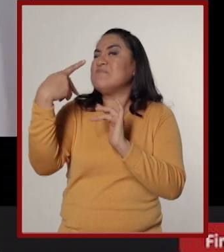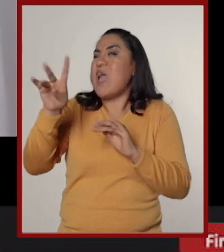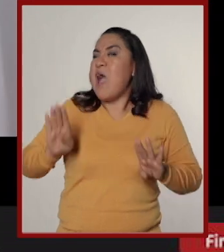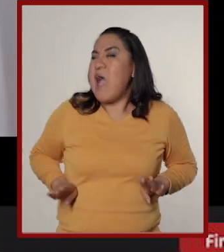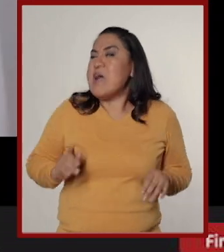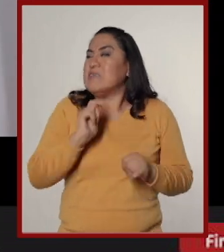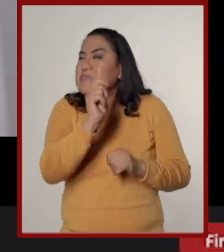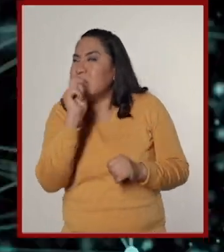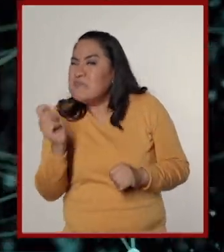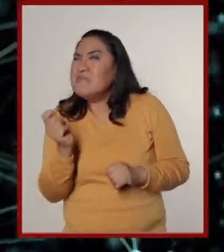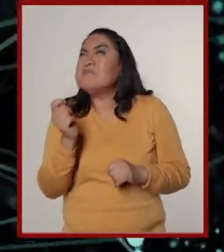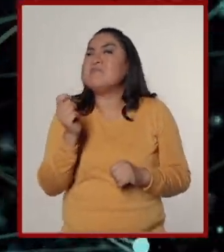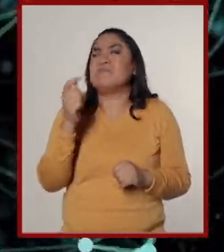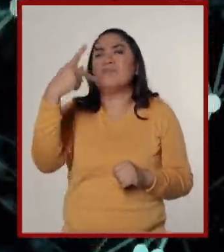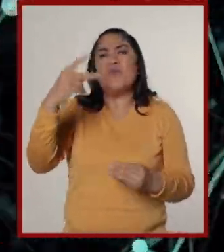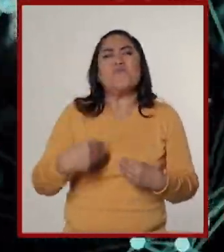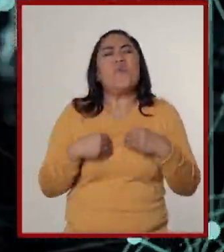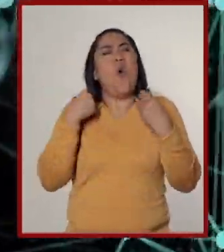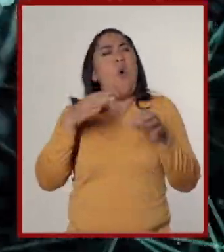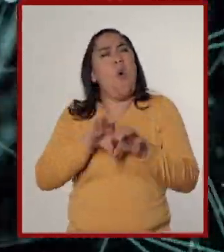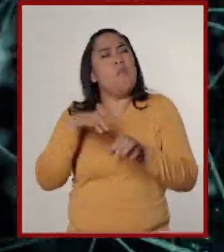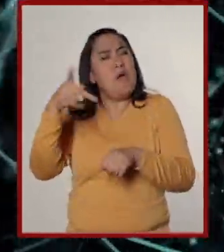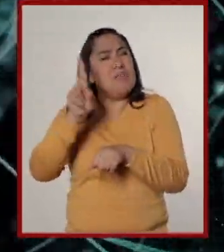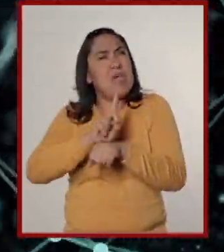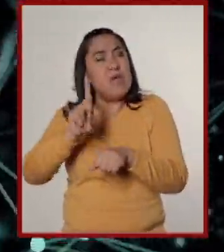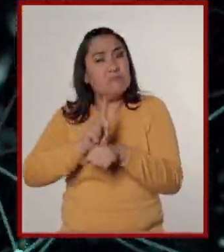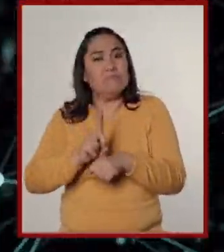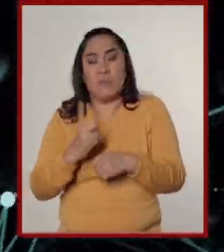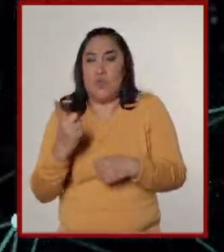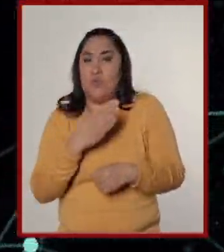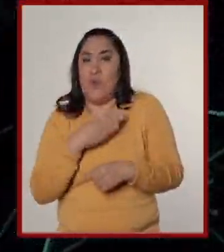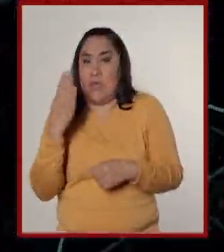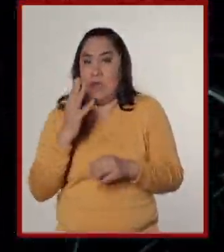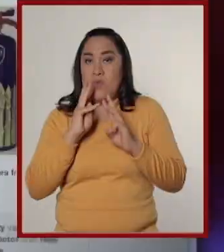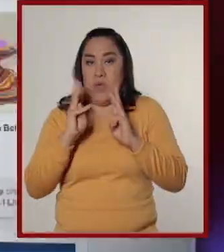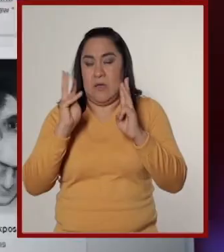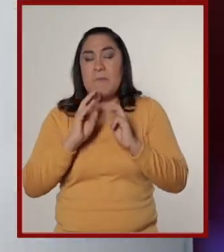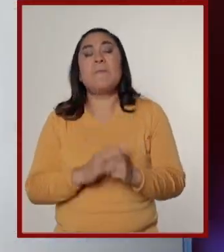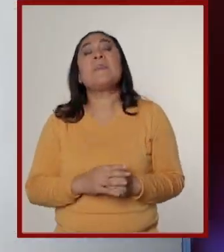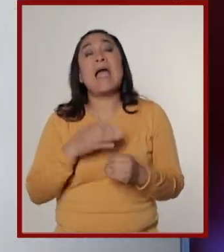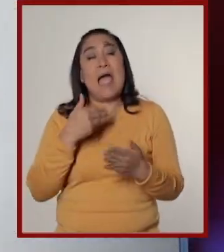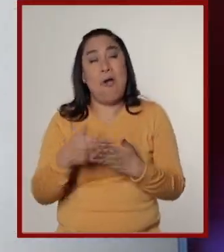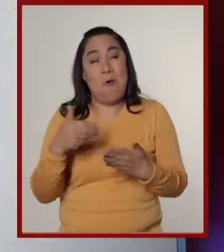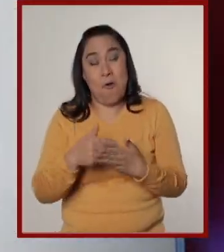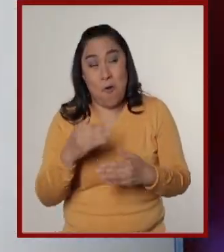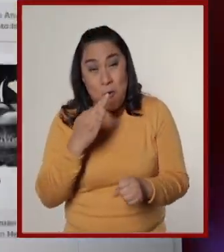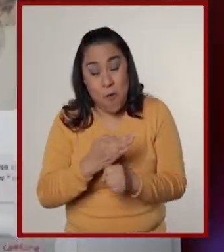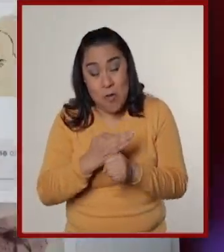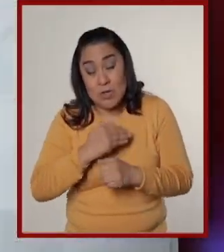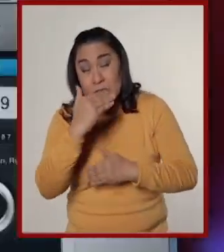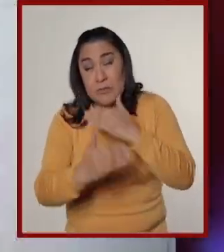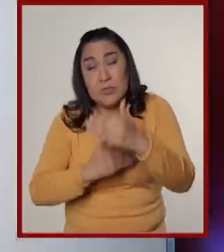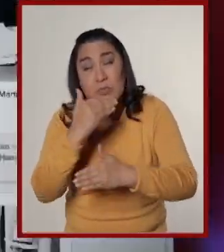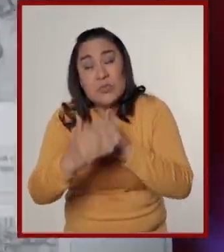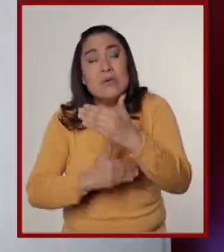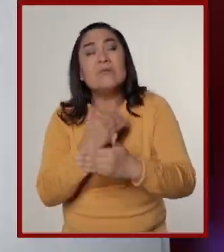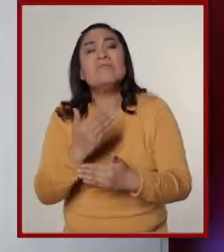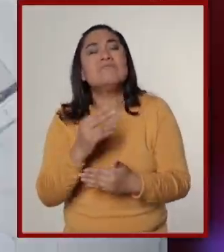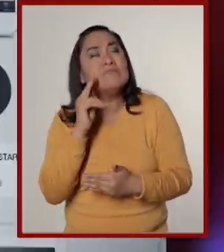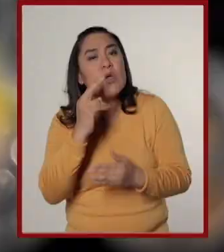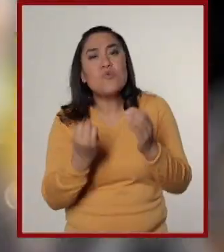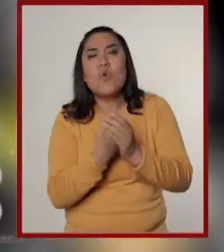Yo pienso que el exceso de información tampoco es bueno, ¿no? Porque nos hace que trabajemos como